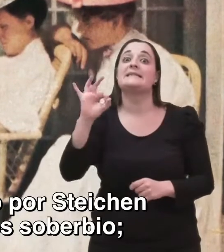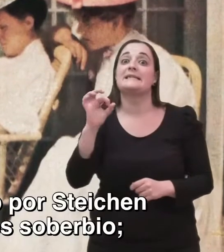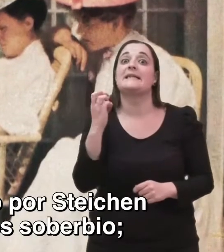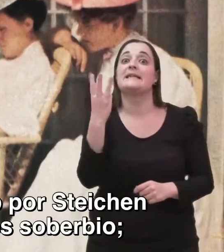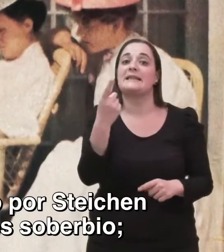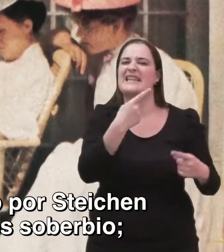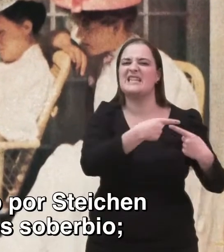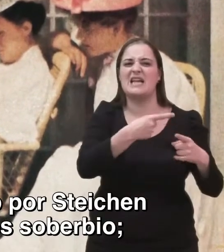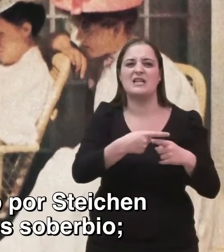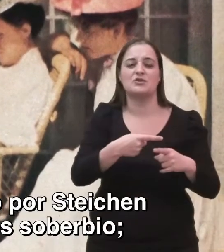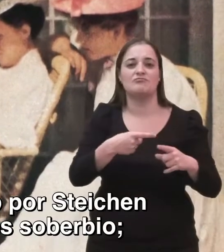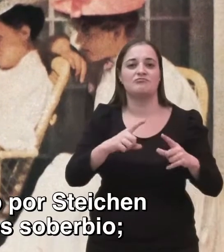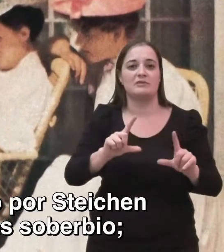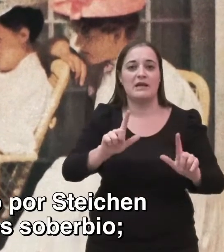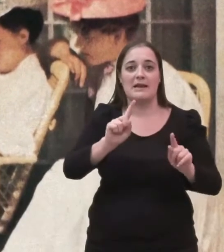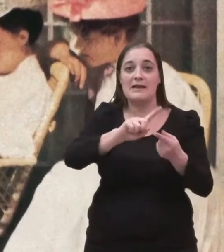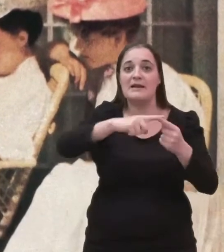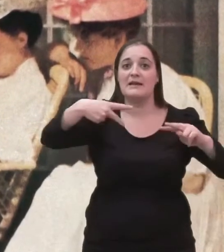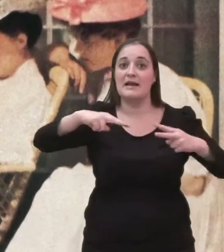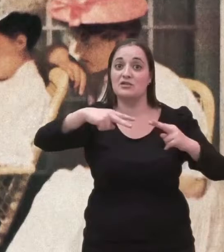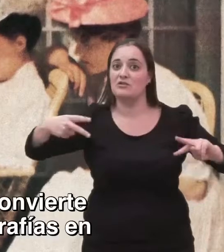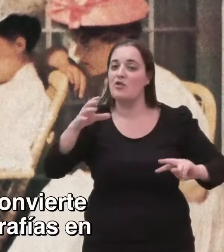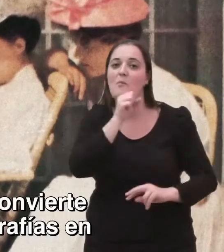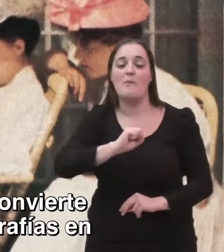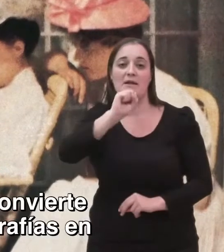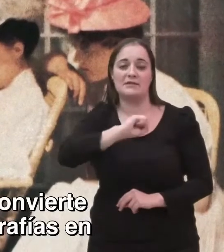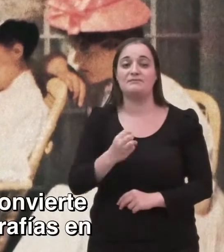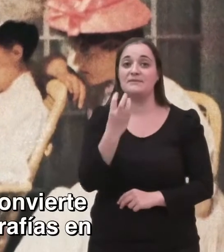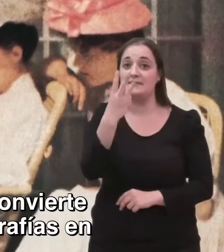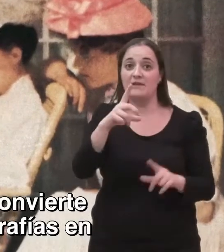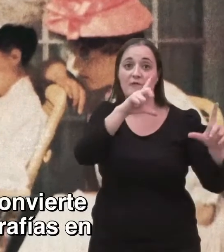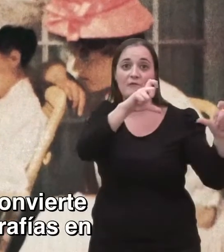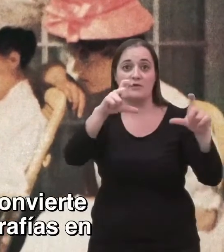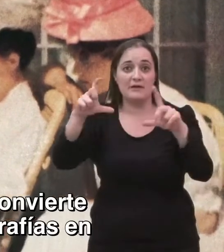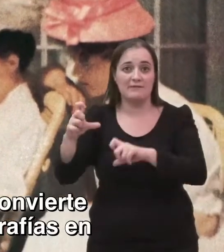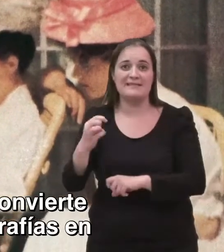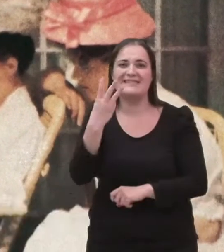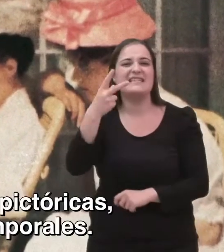Steichen en los tres casos es soberbio. En la práctica convierte estas tres